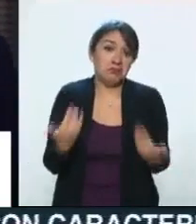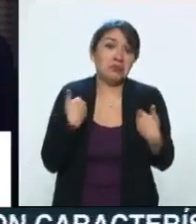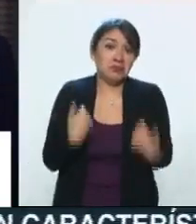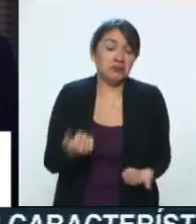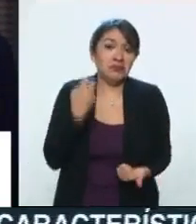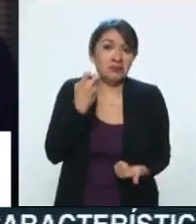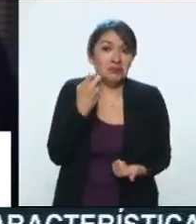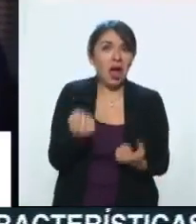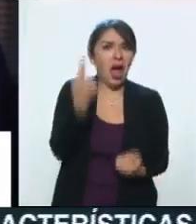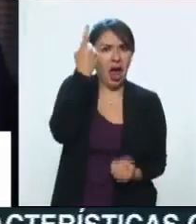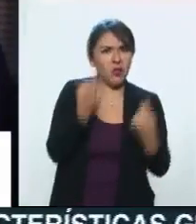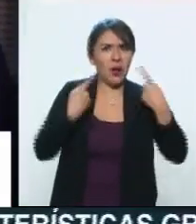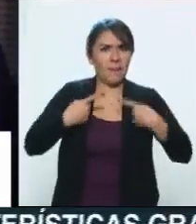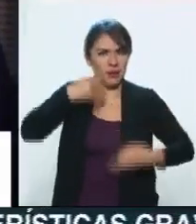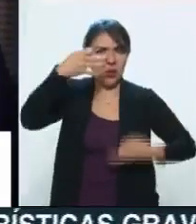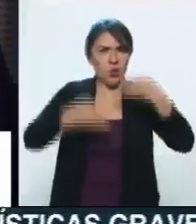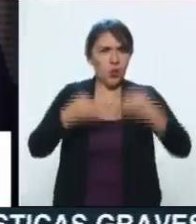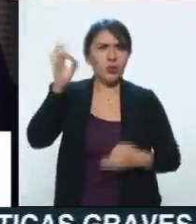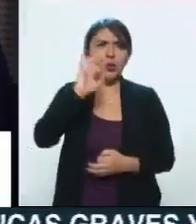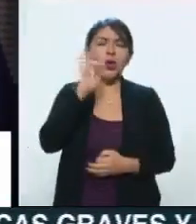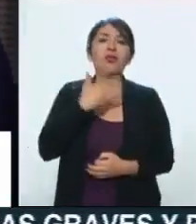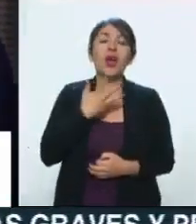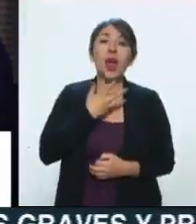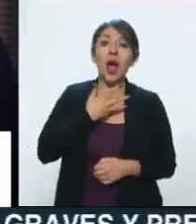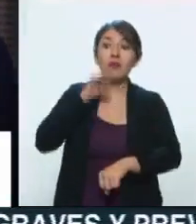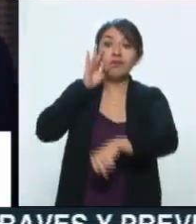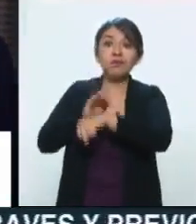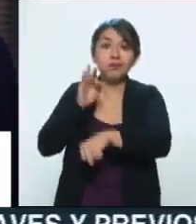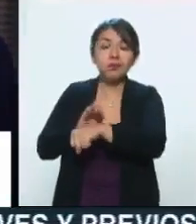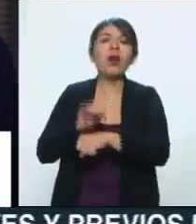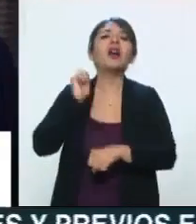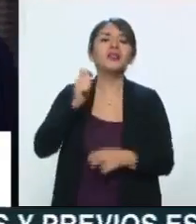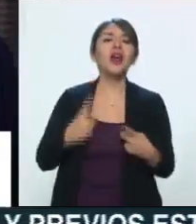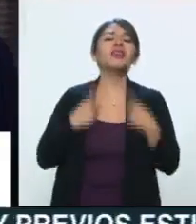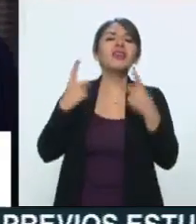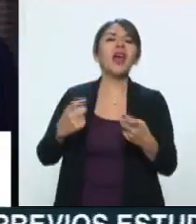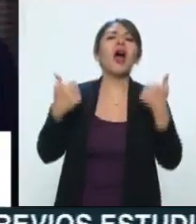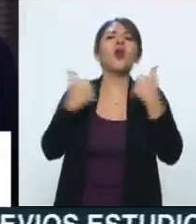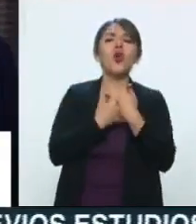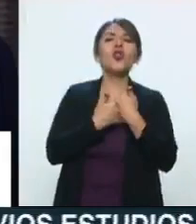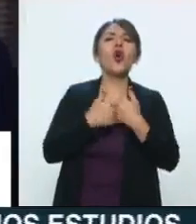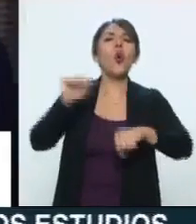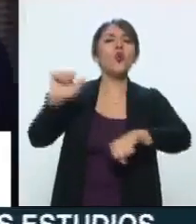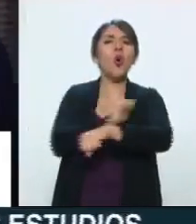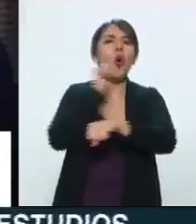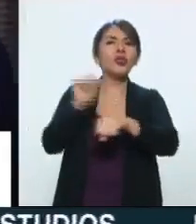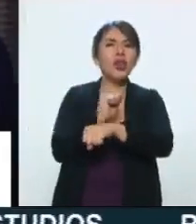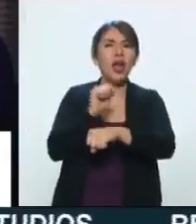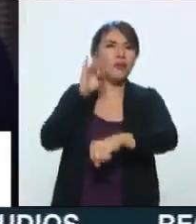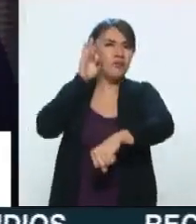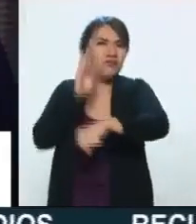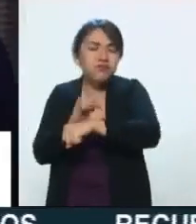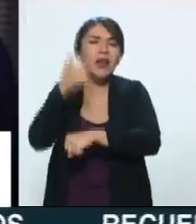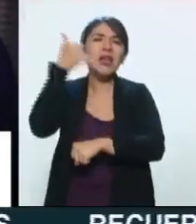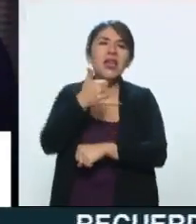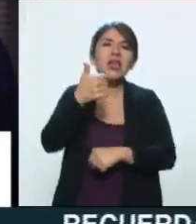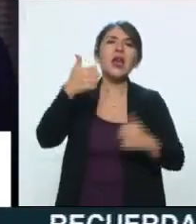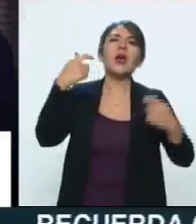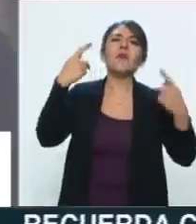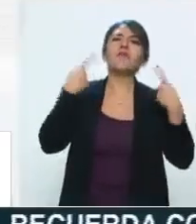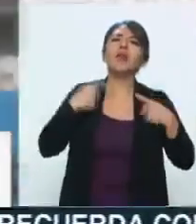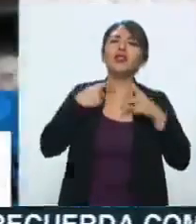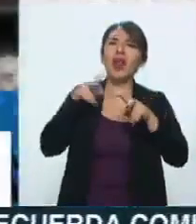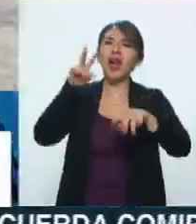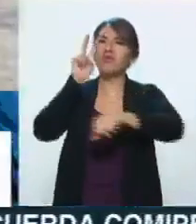que algunos jueces, cuando tienen esta protección, se les da un auto blindado y 2 escoltas, pero él no